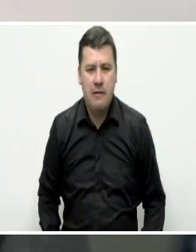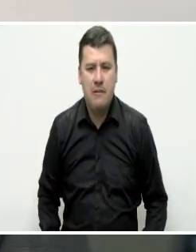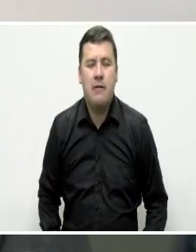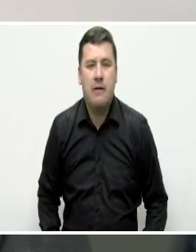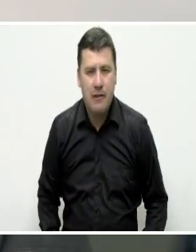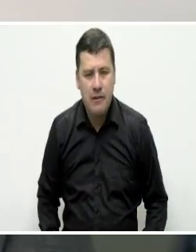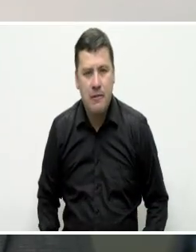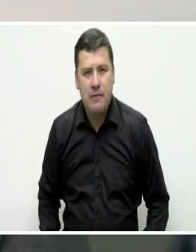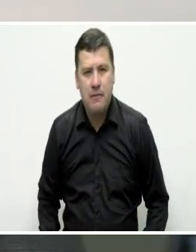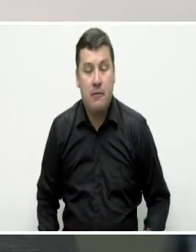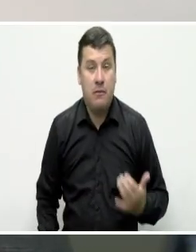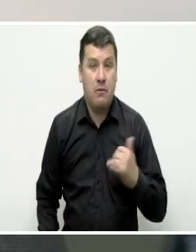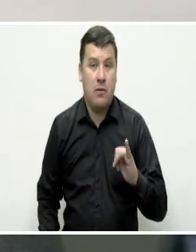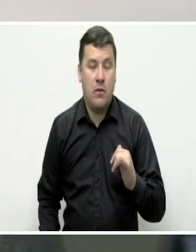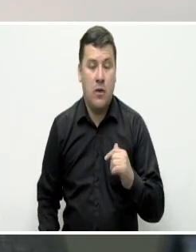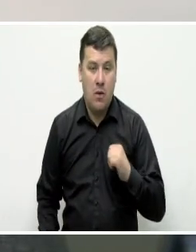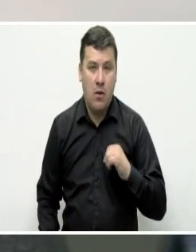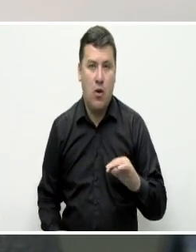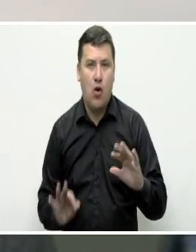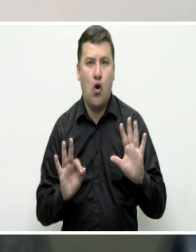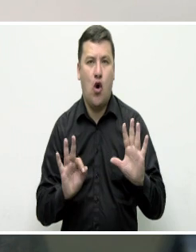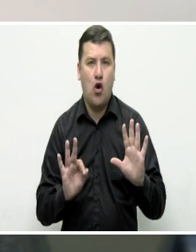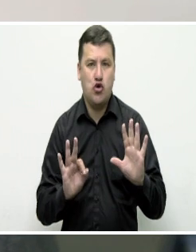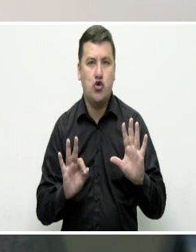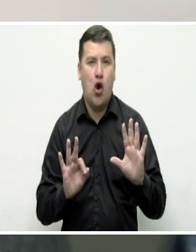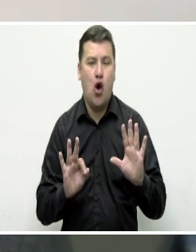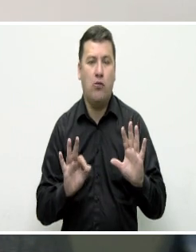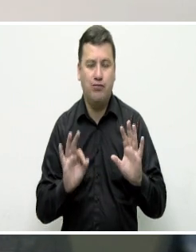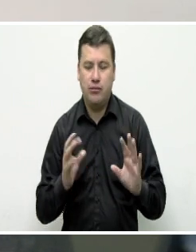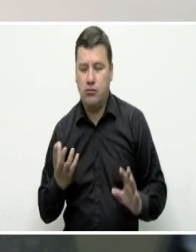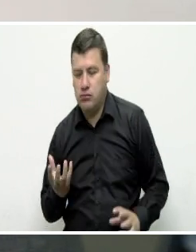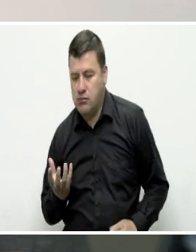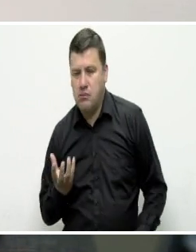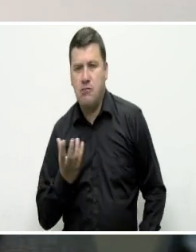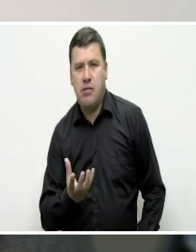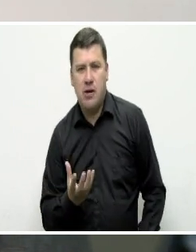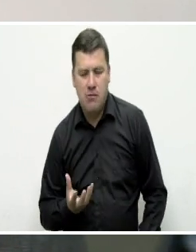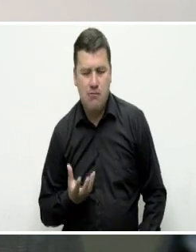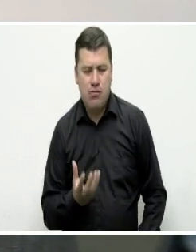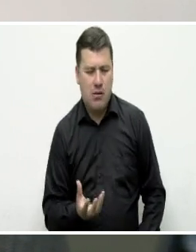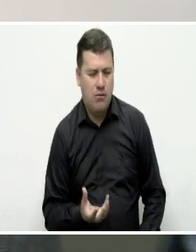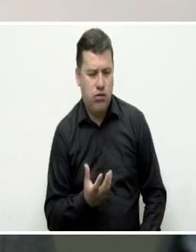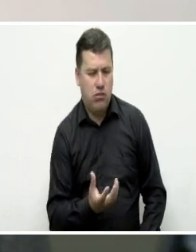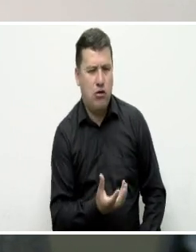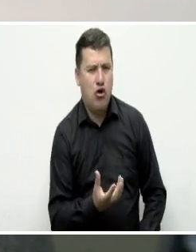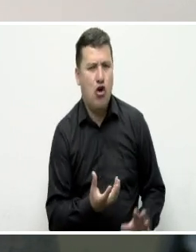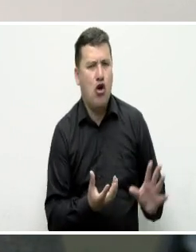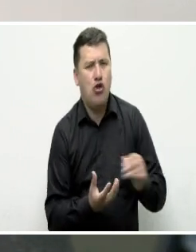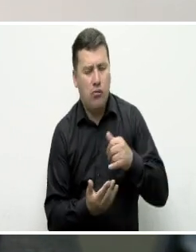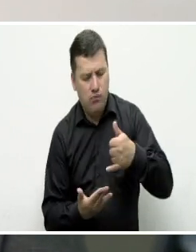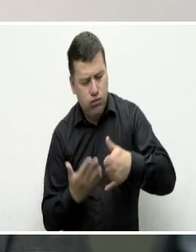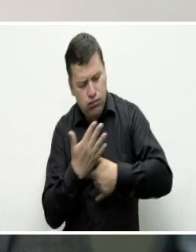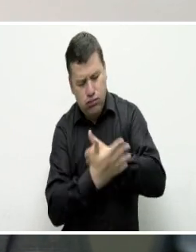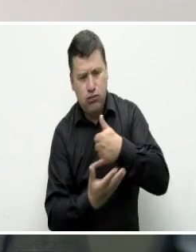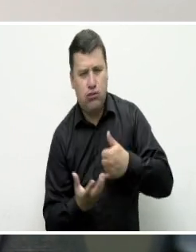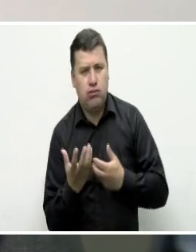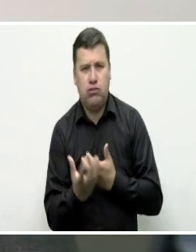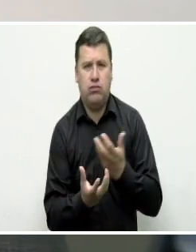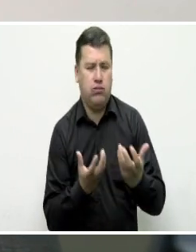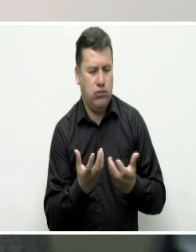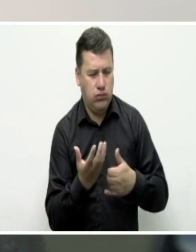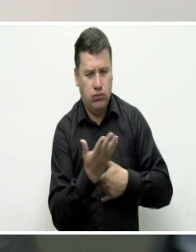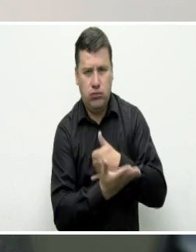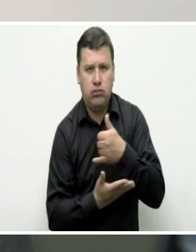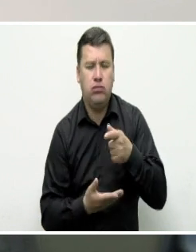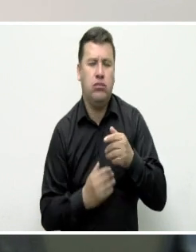hemos dispuesto 8 unidades móviles de la UDAP desplegadas por todo el país, especialmente en aquellas regiones